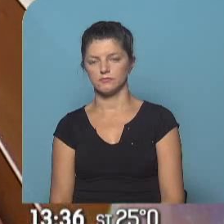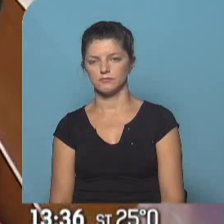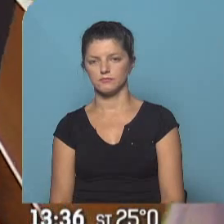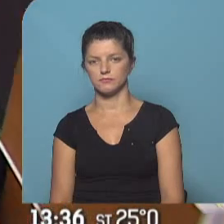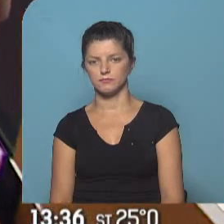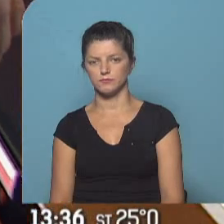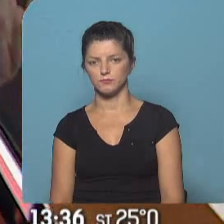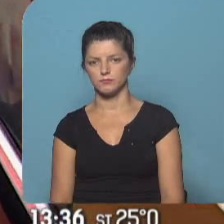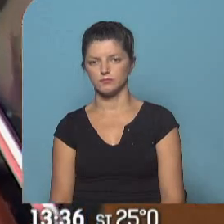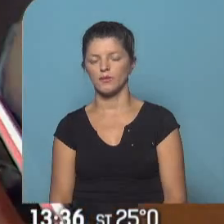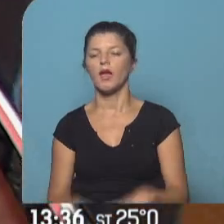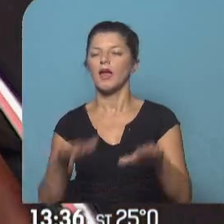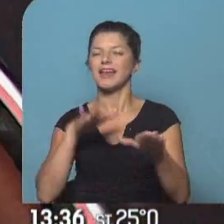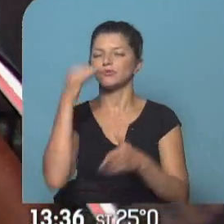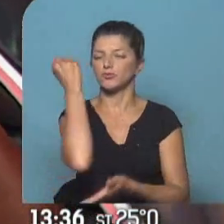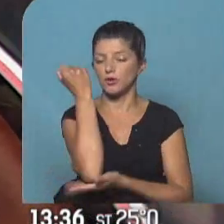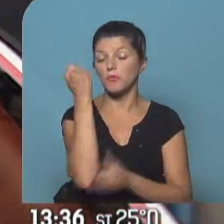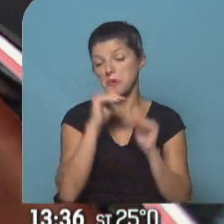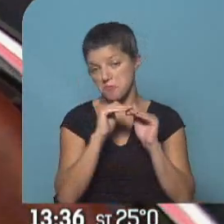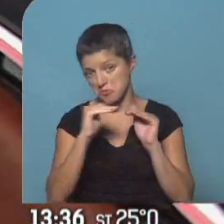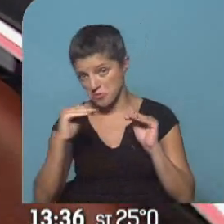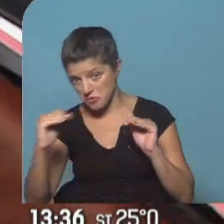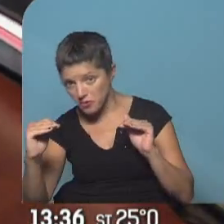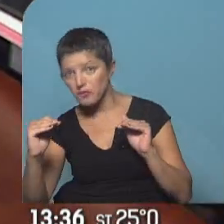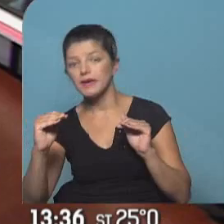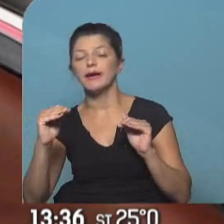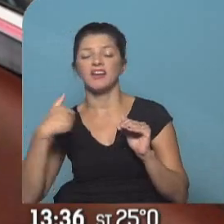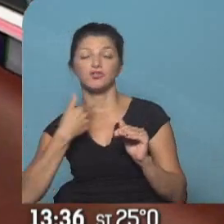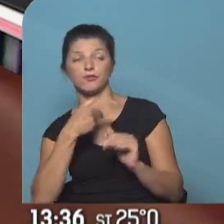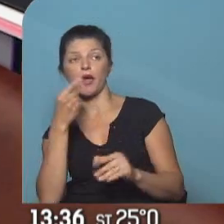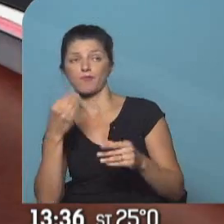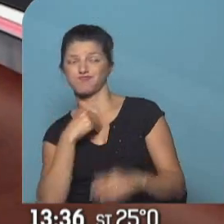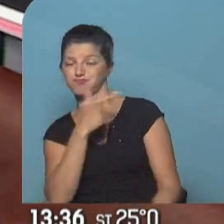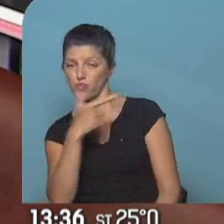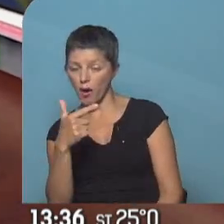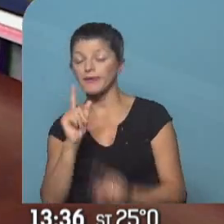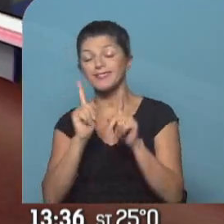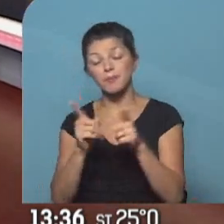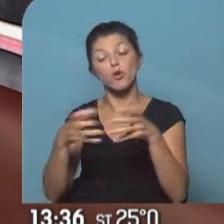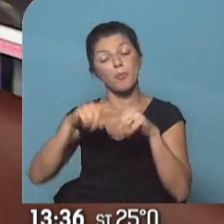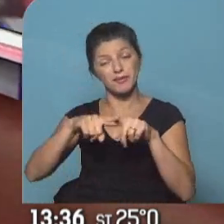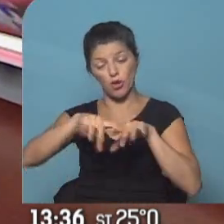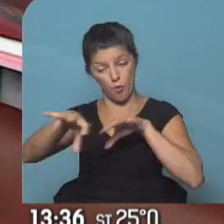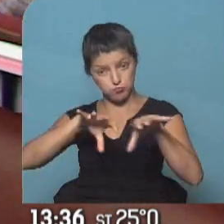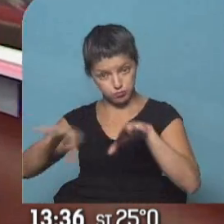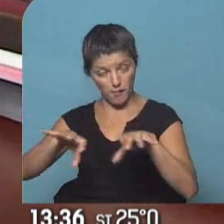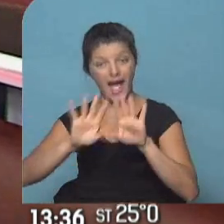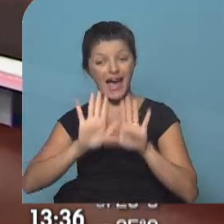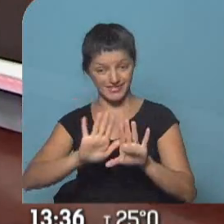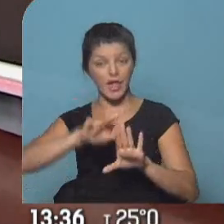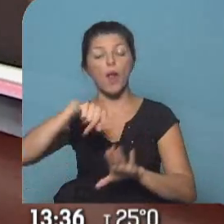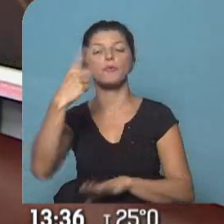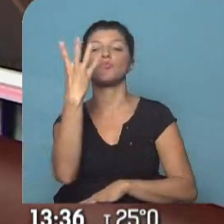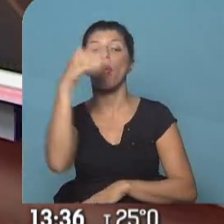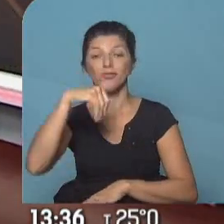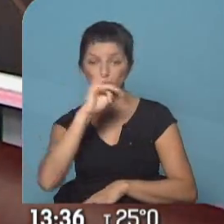Con una economía que vuelve a estabilizarse, apatía social y una gran fragmentación política, el 4 de marzo los italianos van a las urnas para votar